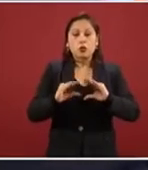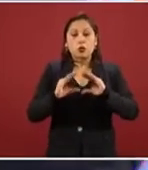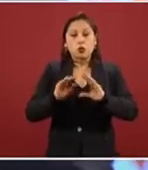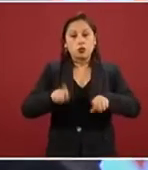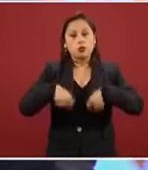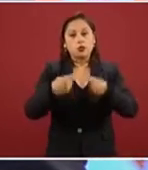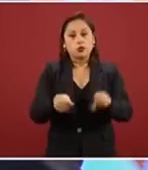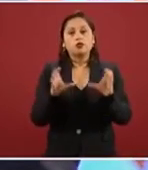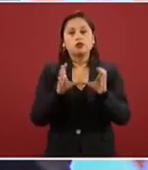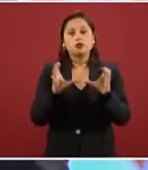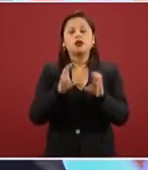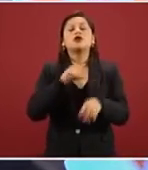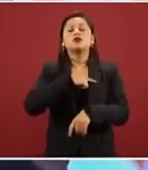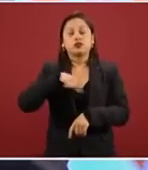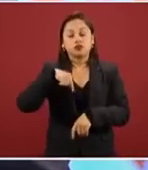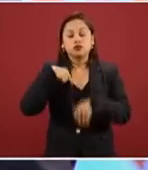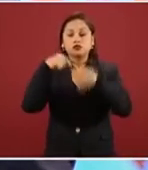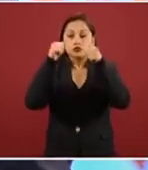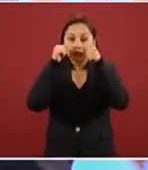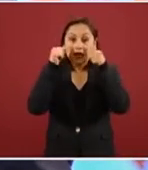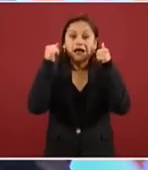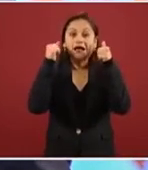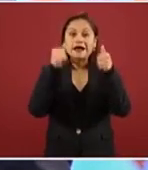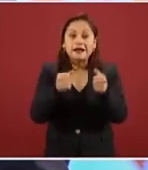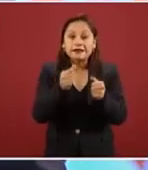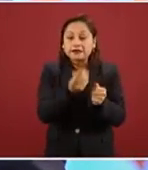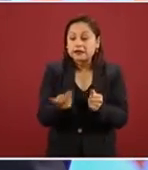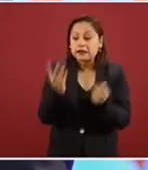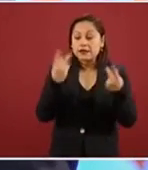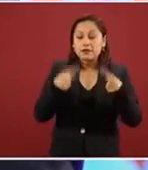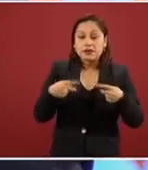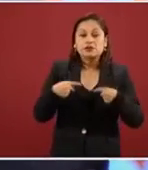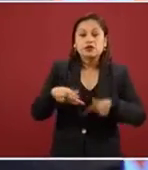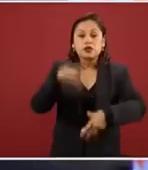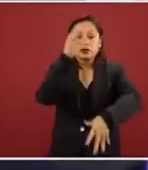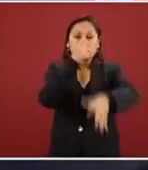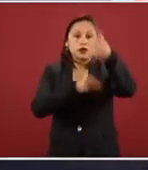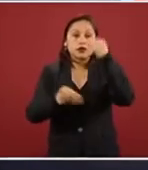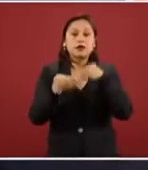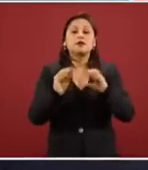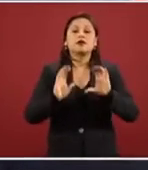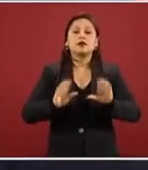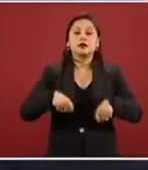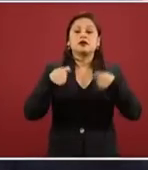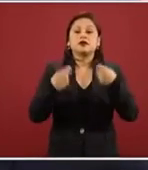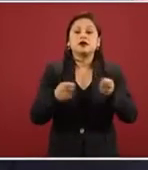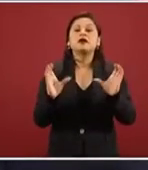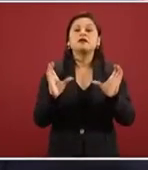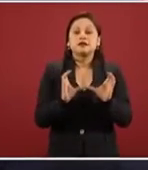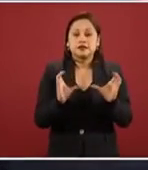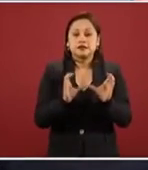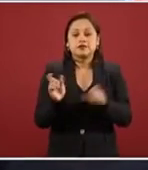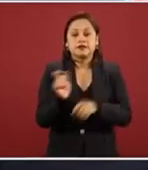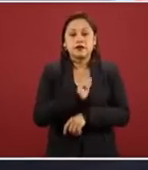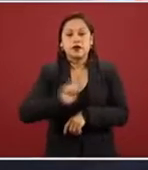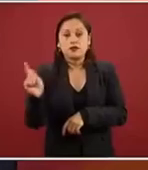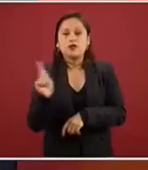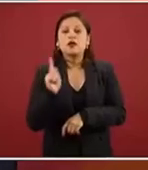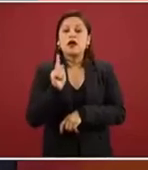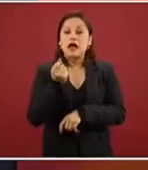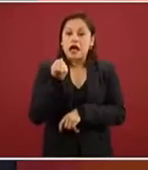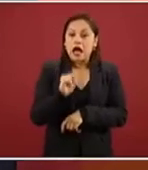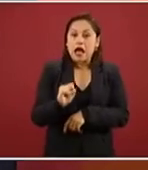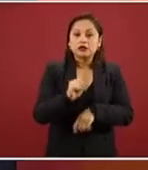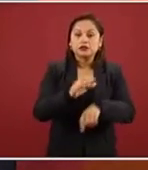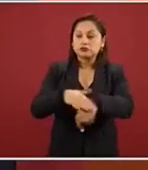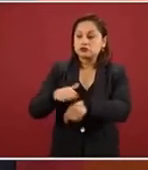en el estado y en el municipio estén certificados. Con ello, seguramente podremos prevenir, preparar y gestionar de